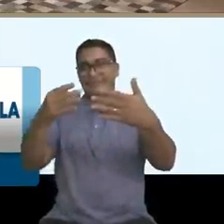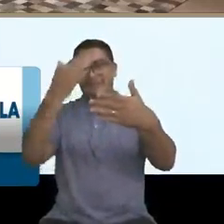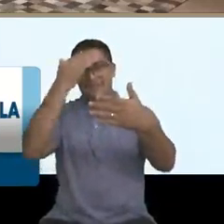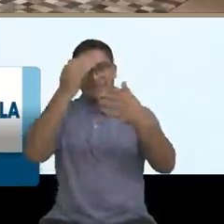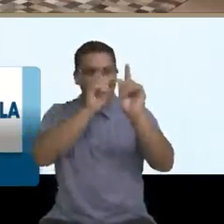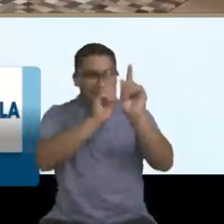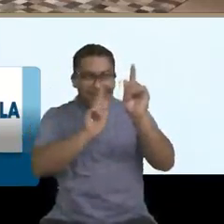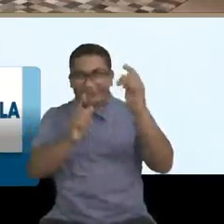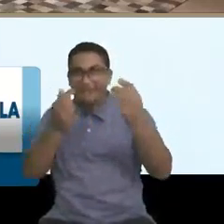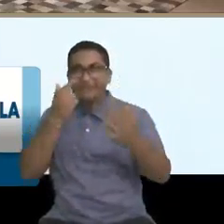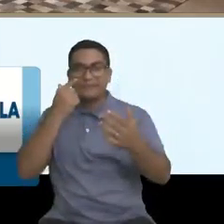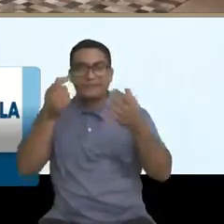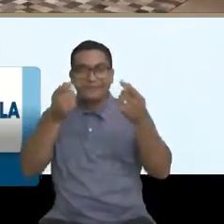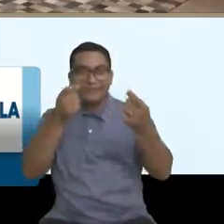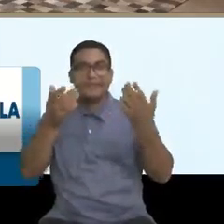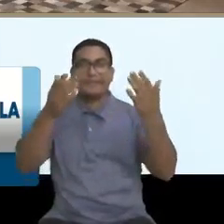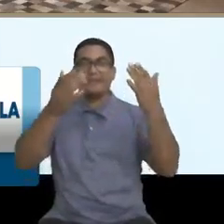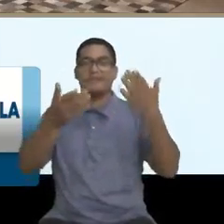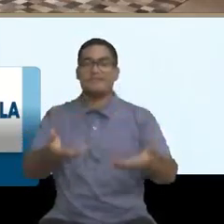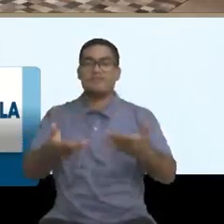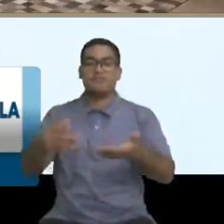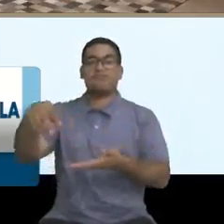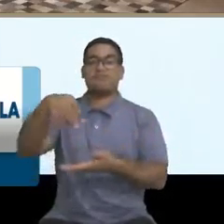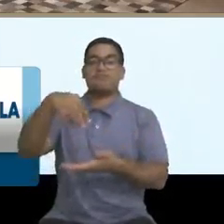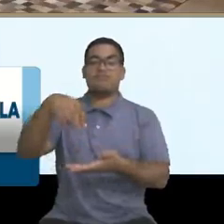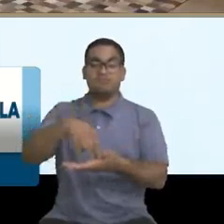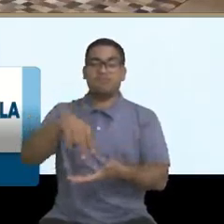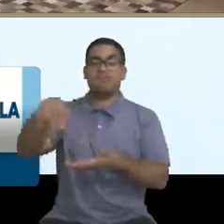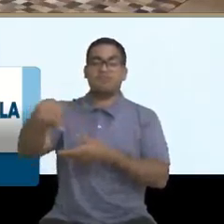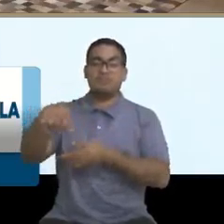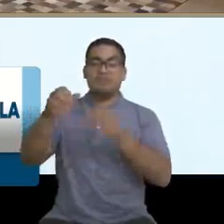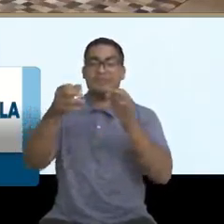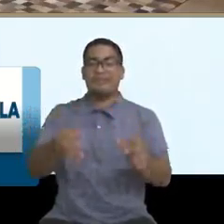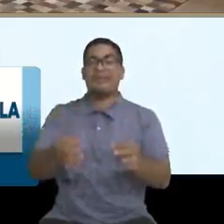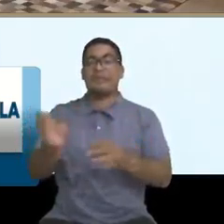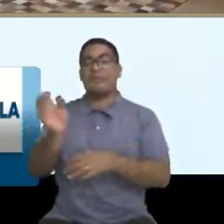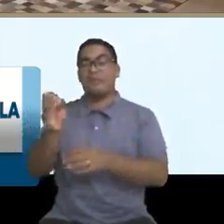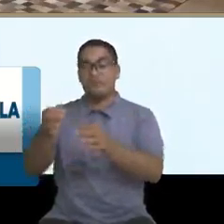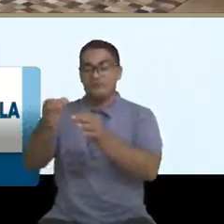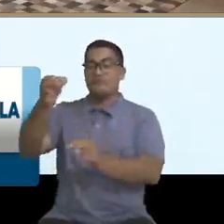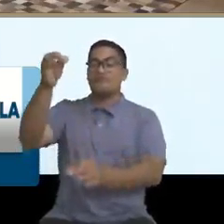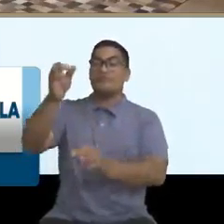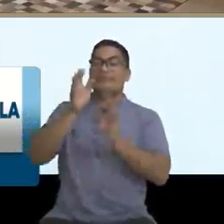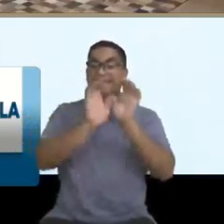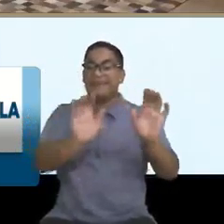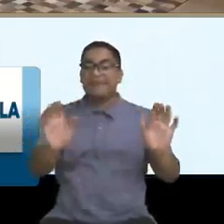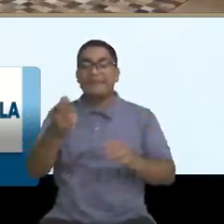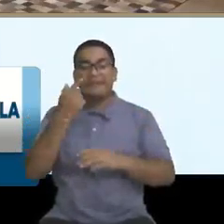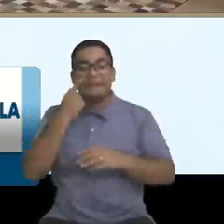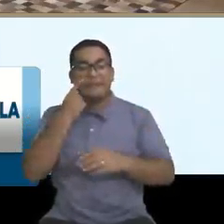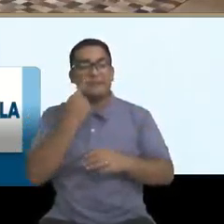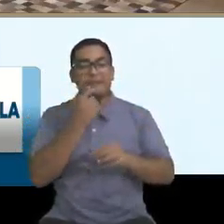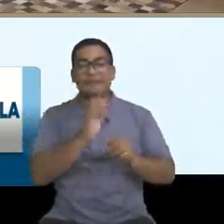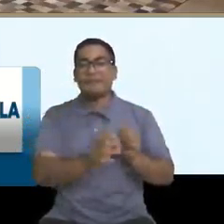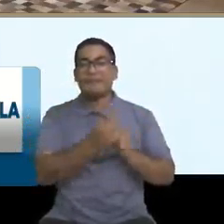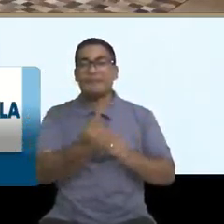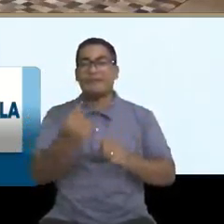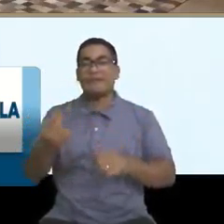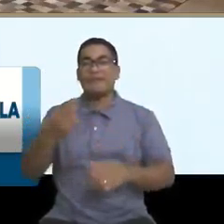desnutrido, por ejemplo? ¿Qué tiene que ver? Obviamente tiene que ver el peso y la talla. Se pesan y se tallan y existen unas tablitas, ¿verdad?, donde se